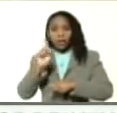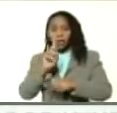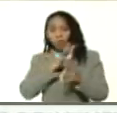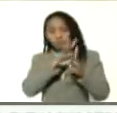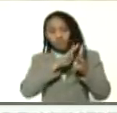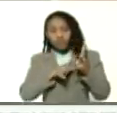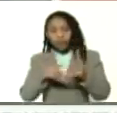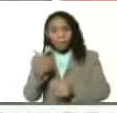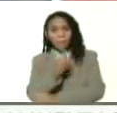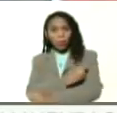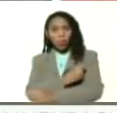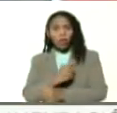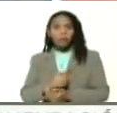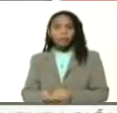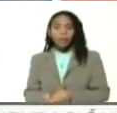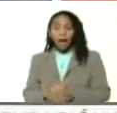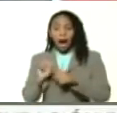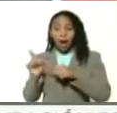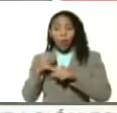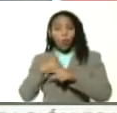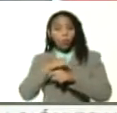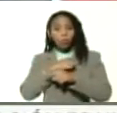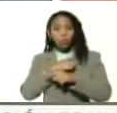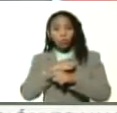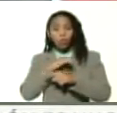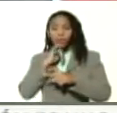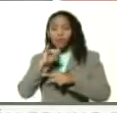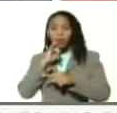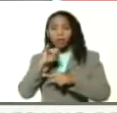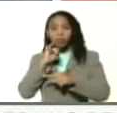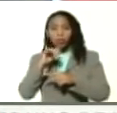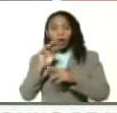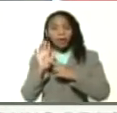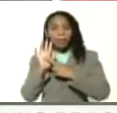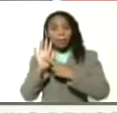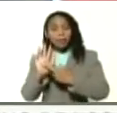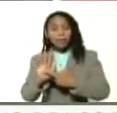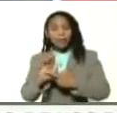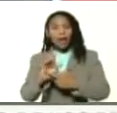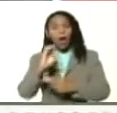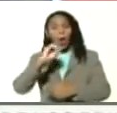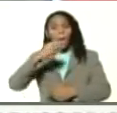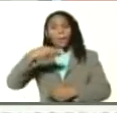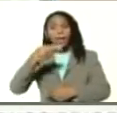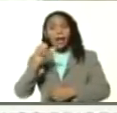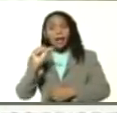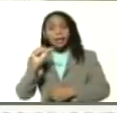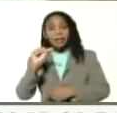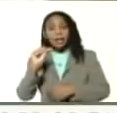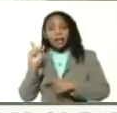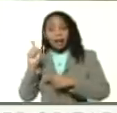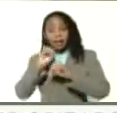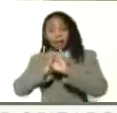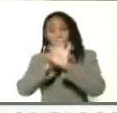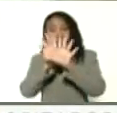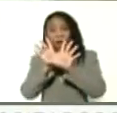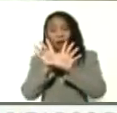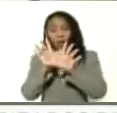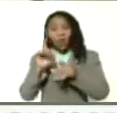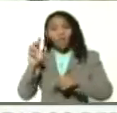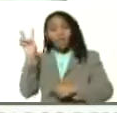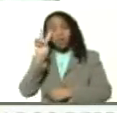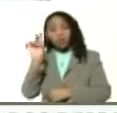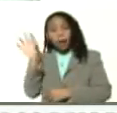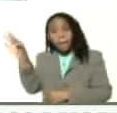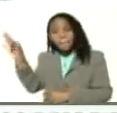de vacunación. Allí nosotros informamos al representante de la OPS y ya hay claridad de que Venezuela va a